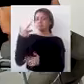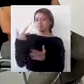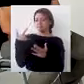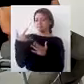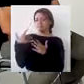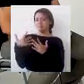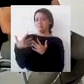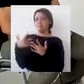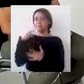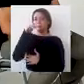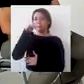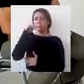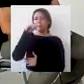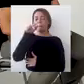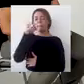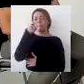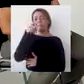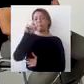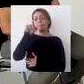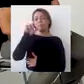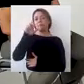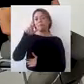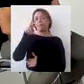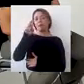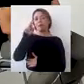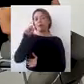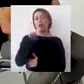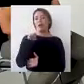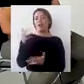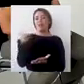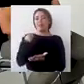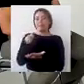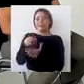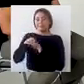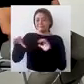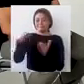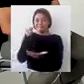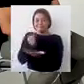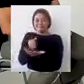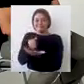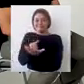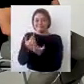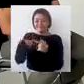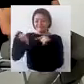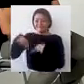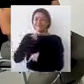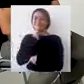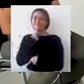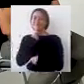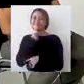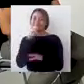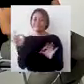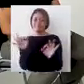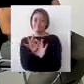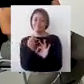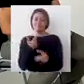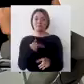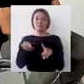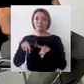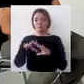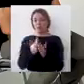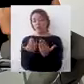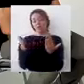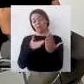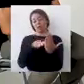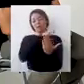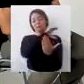salir Capibara, ¿cierto? Que es una editorial pensada para cómics, ¿cierto? Y literatura gráfica en